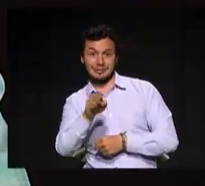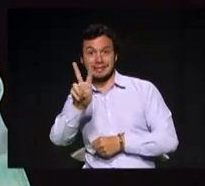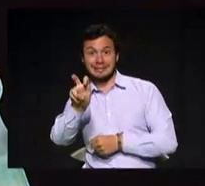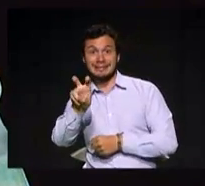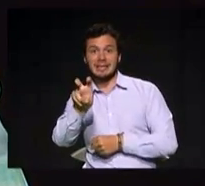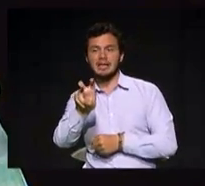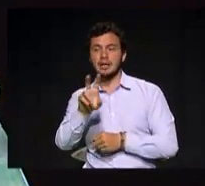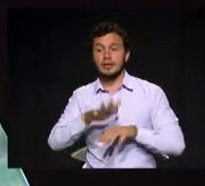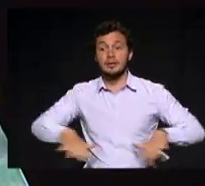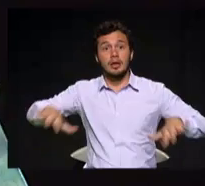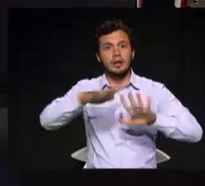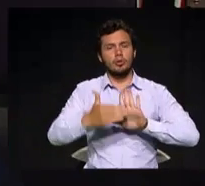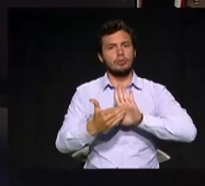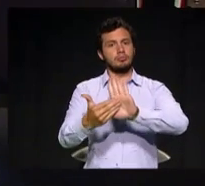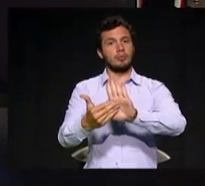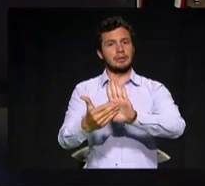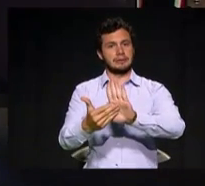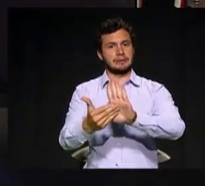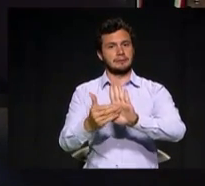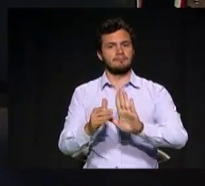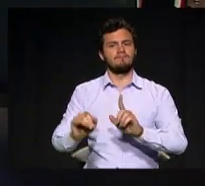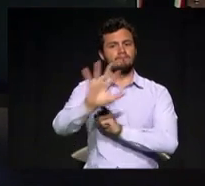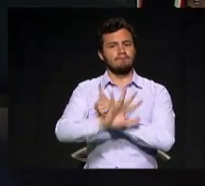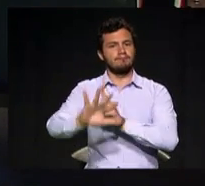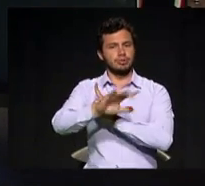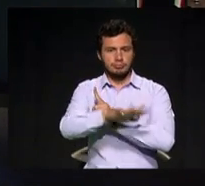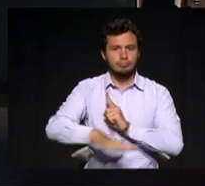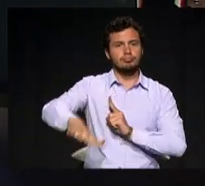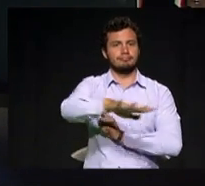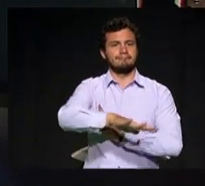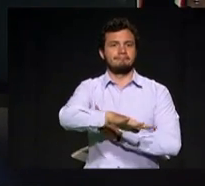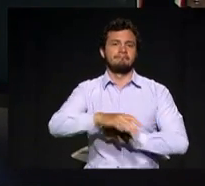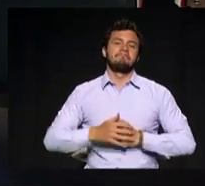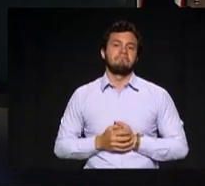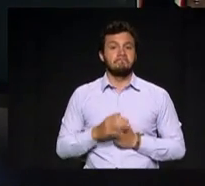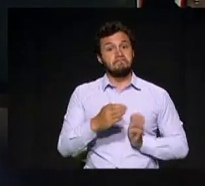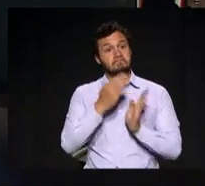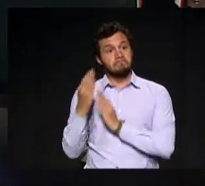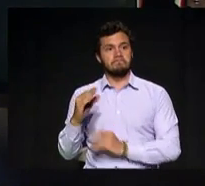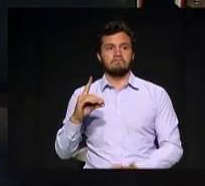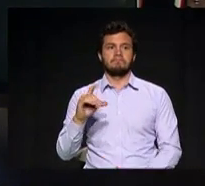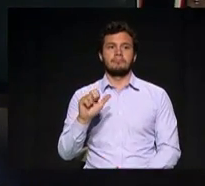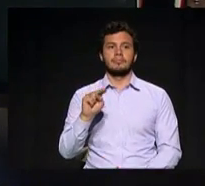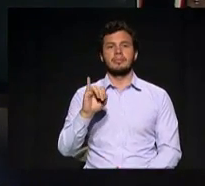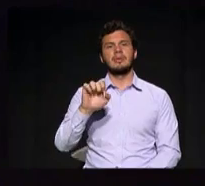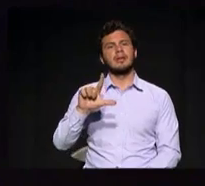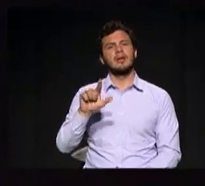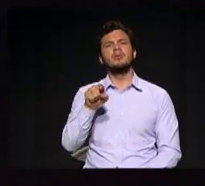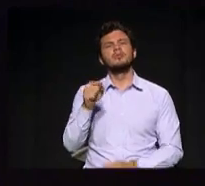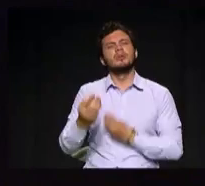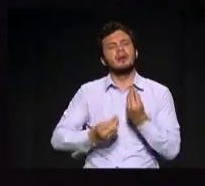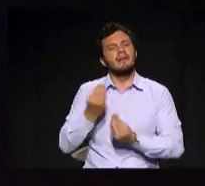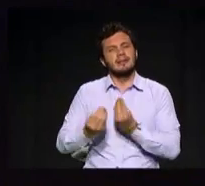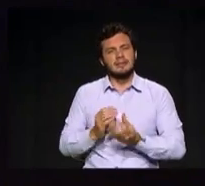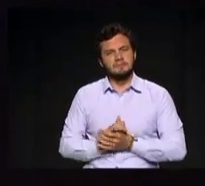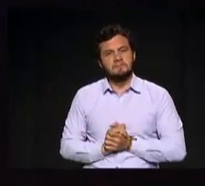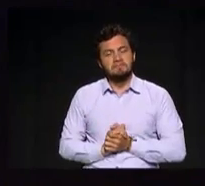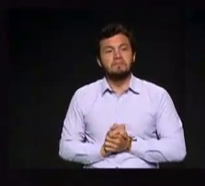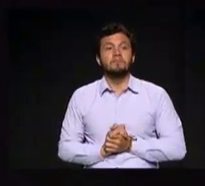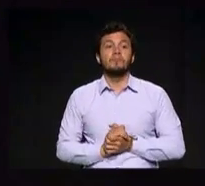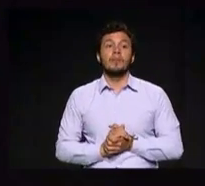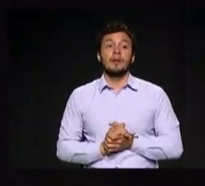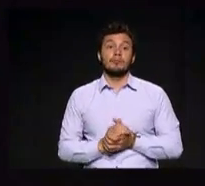convertirlo en el primer entorno pero tengo las gracias de candidata a candidato daniel quintero que va a ser usted frente al tema lo primero que todo muchas gracias un saludo